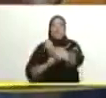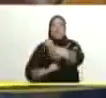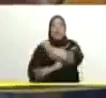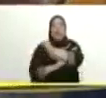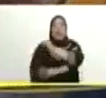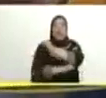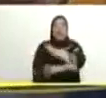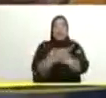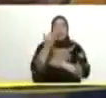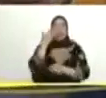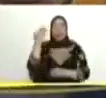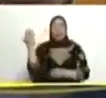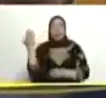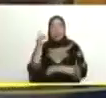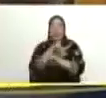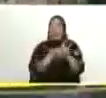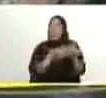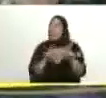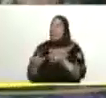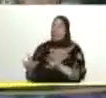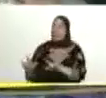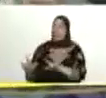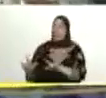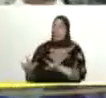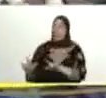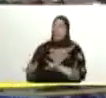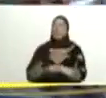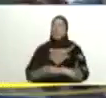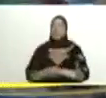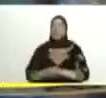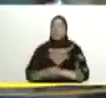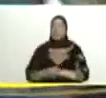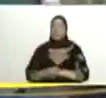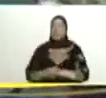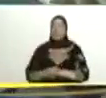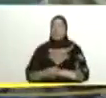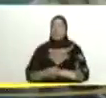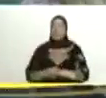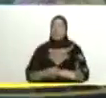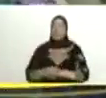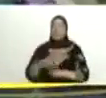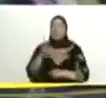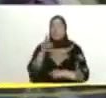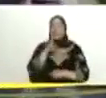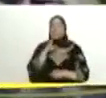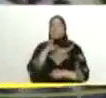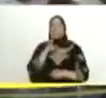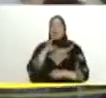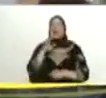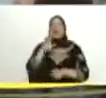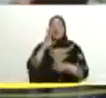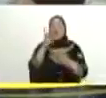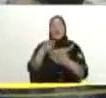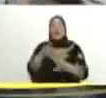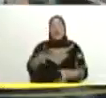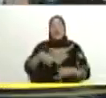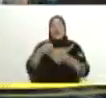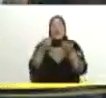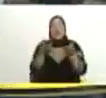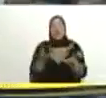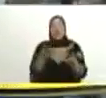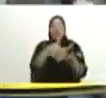presidente, que ha sido completamente realizada por el Banco del Tesoro, que hoy también cumple 18